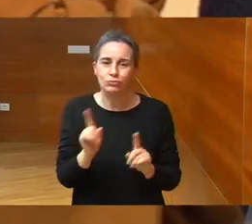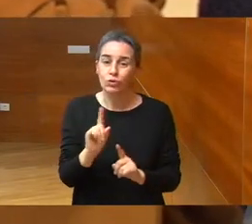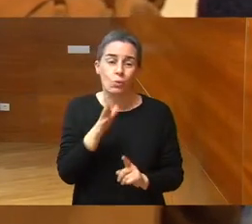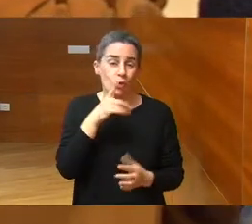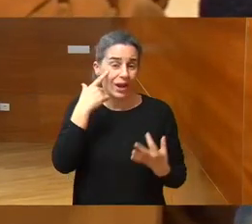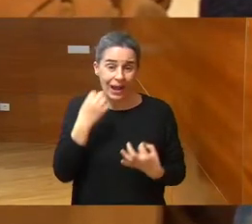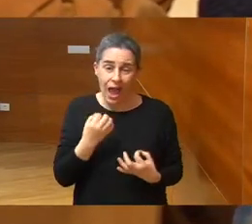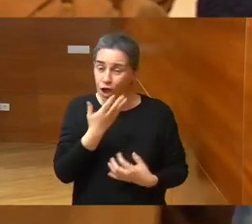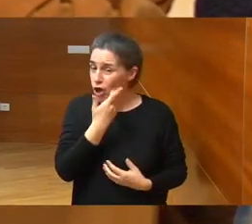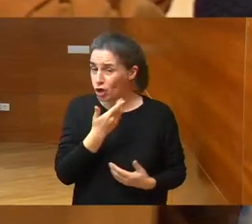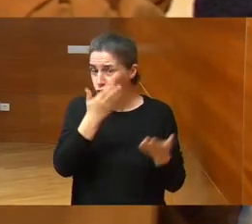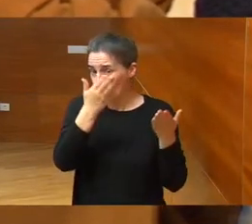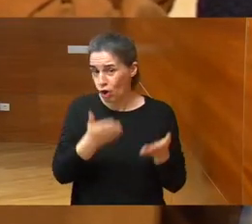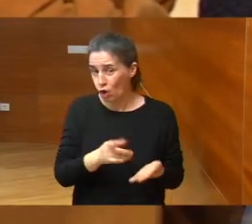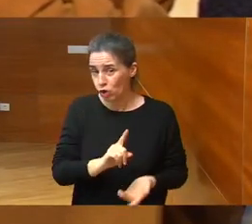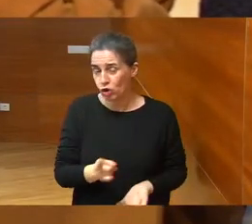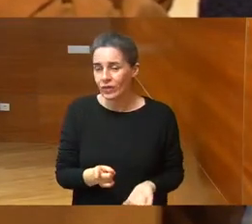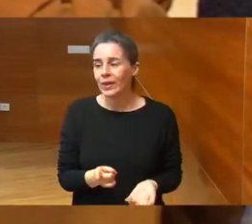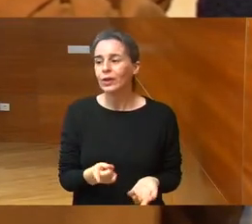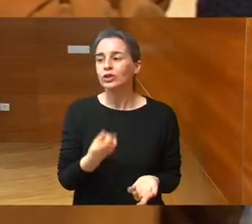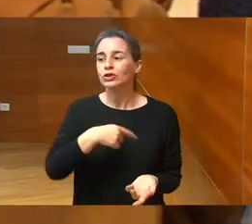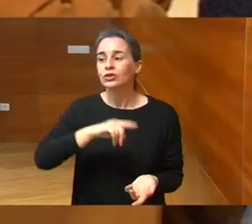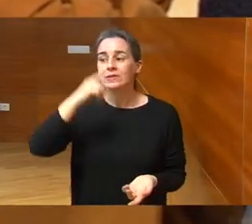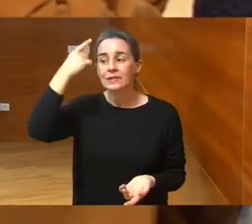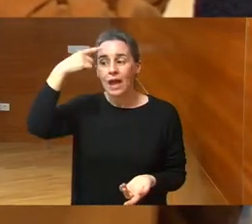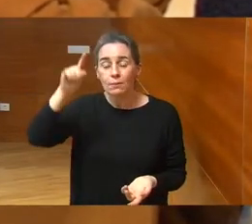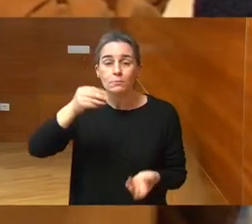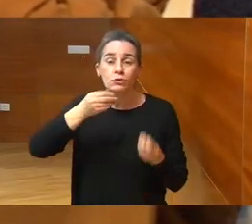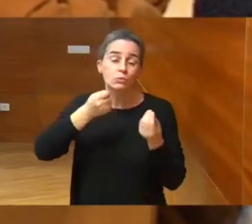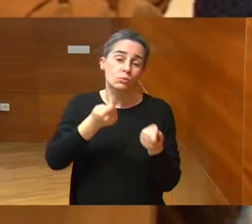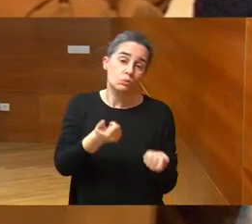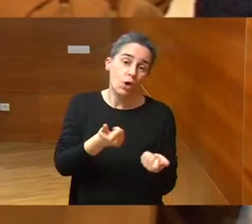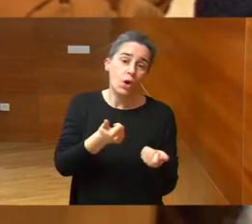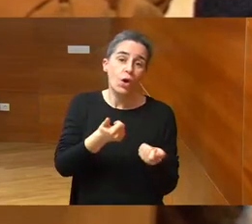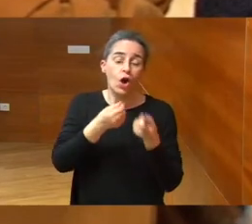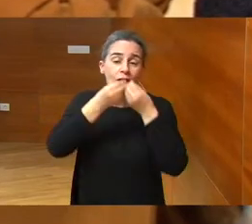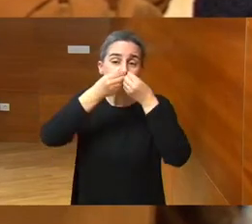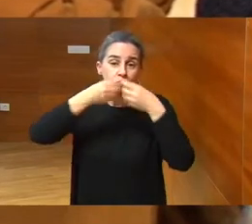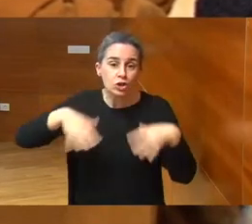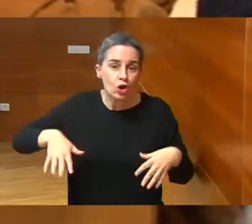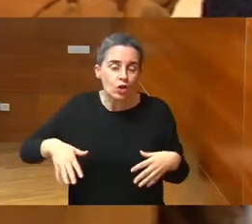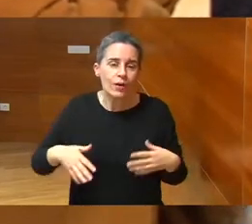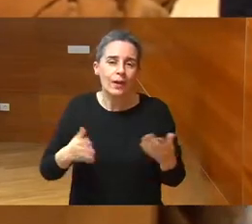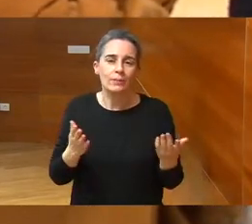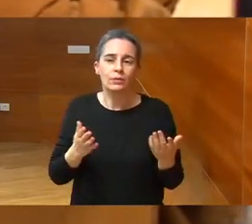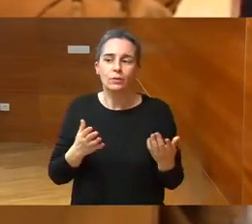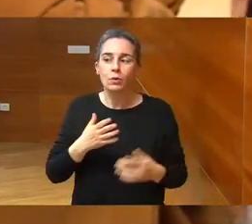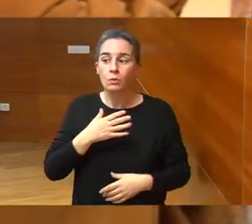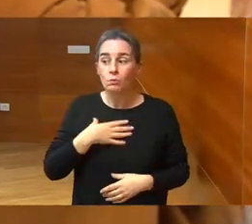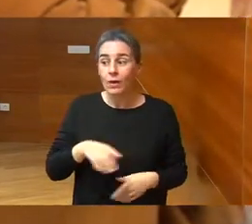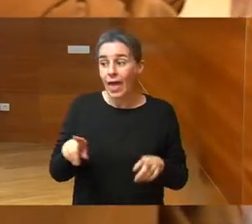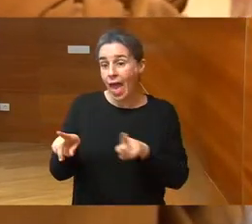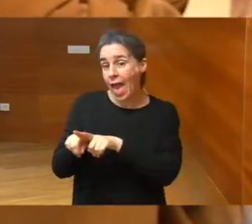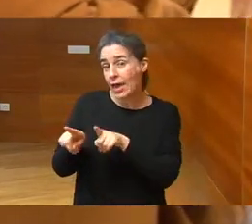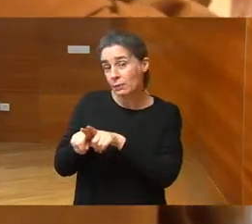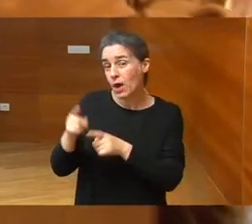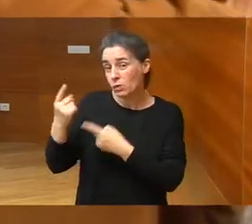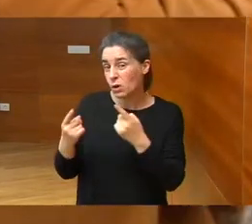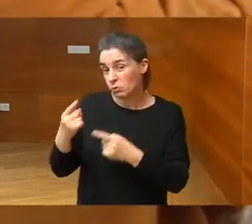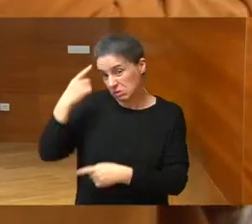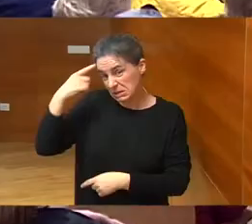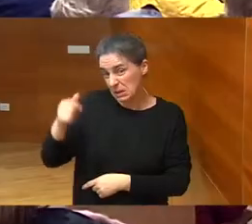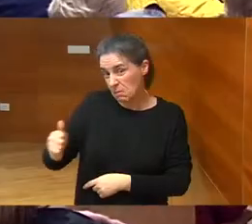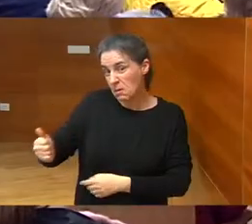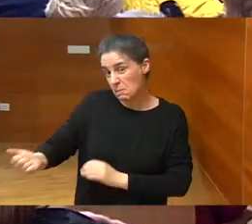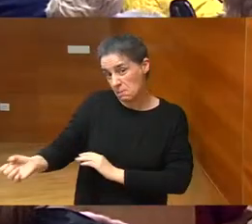sabemos lo que leemos de la parte que hay de historia pero no mucho más pero quizá algún hermano mío pueda saber alguna cosa más no sé